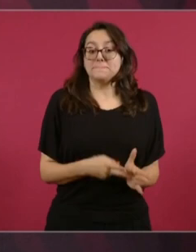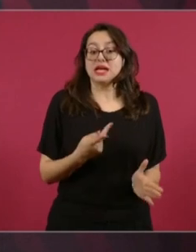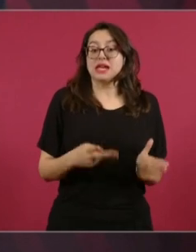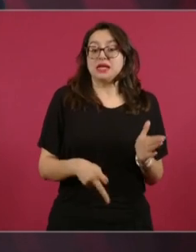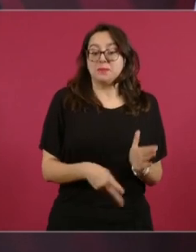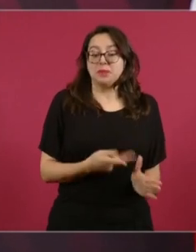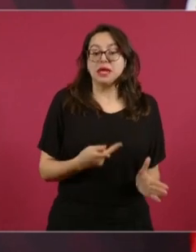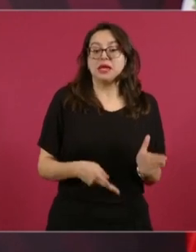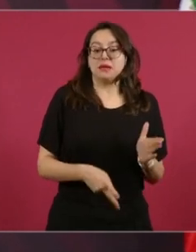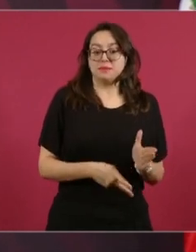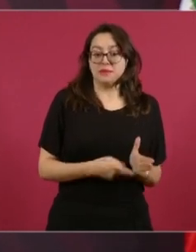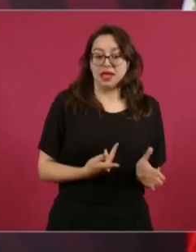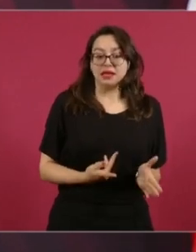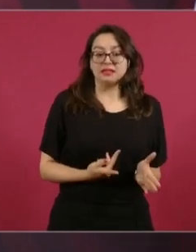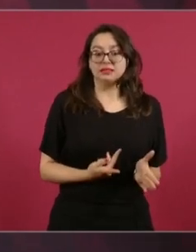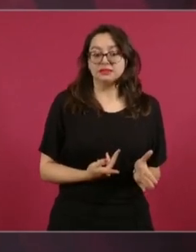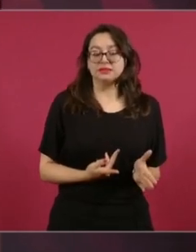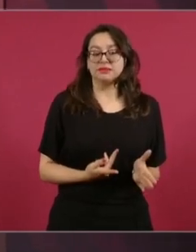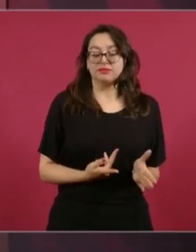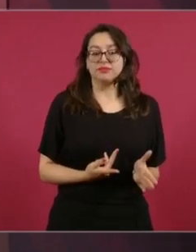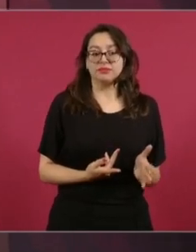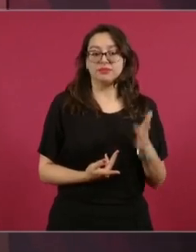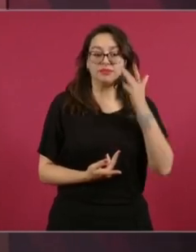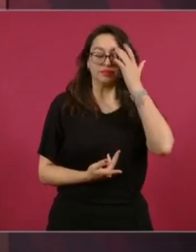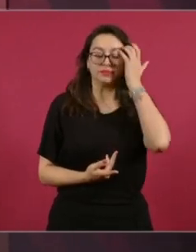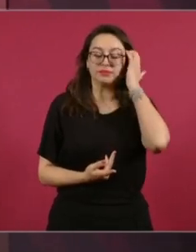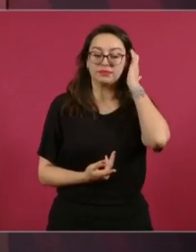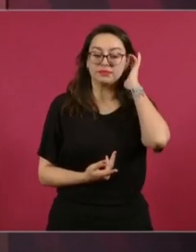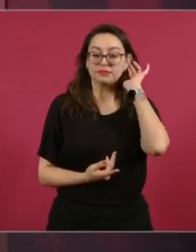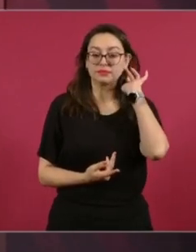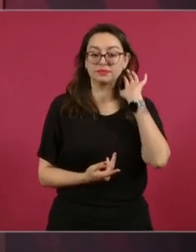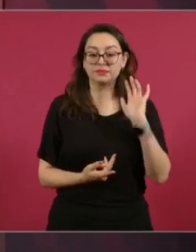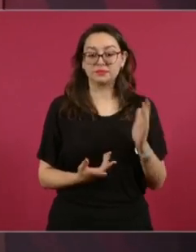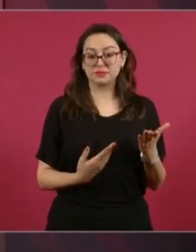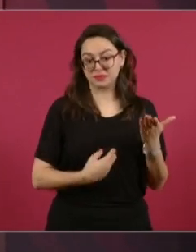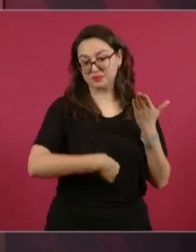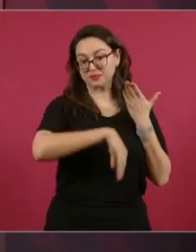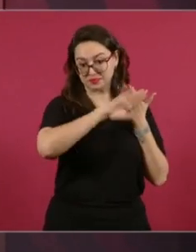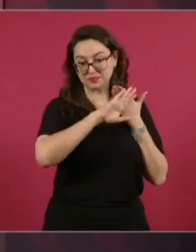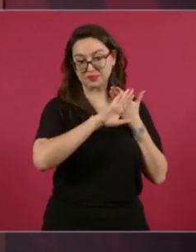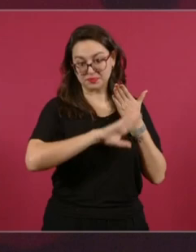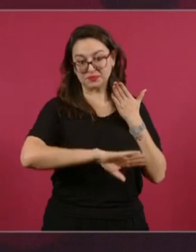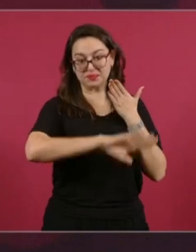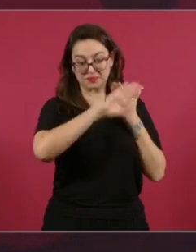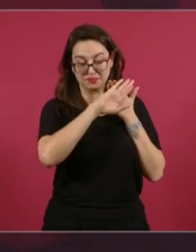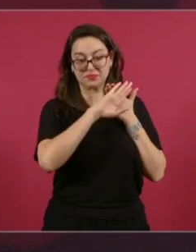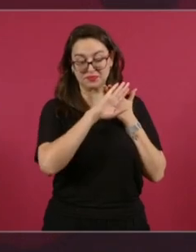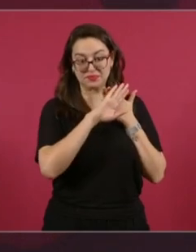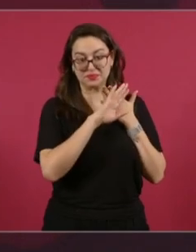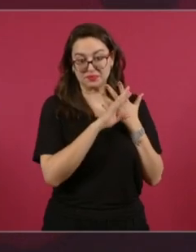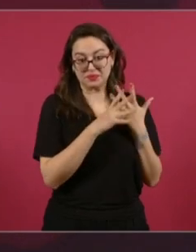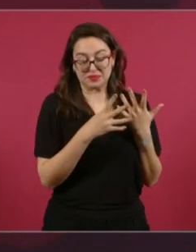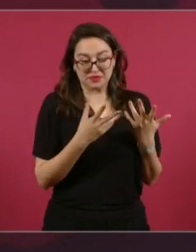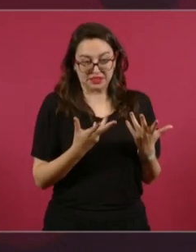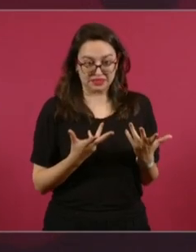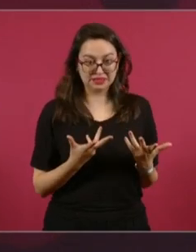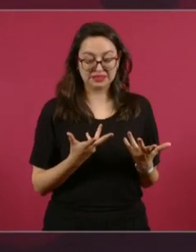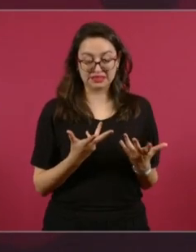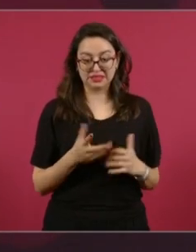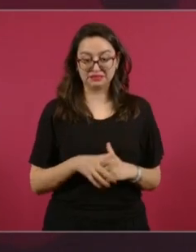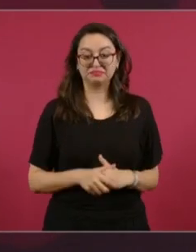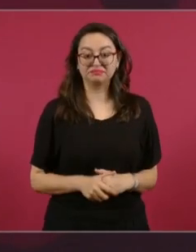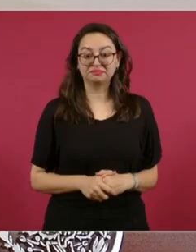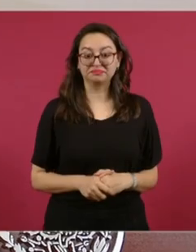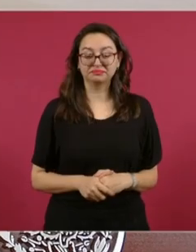Para hacernos la guerra